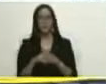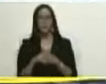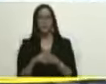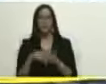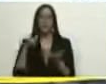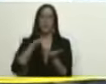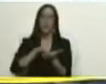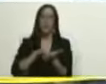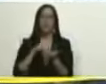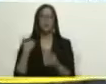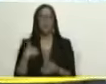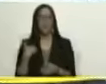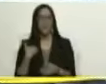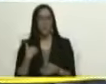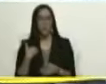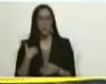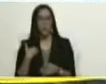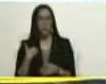de un aeropuerto argentino.